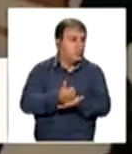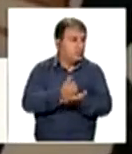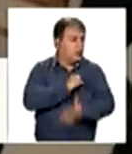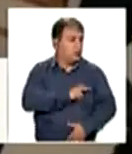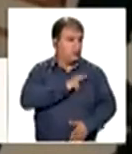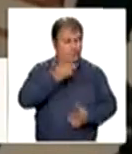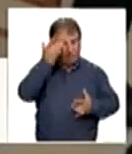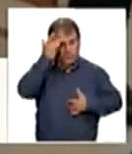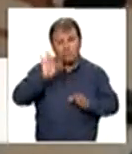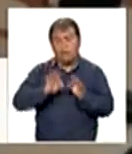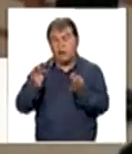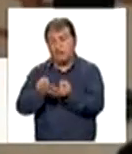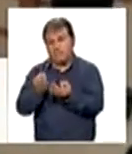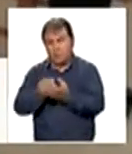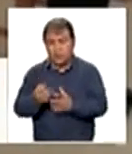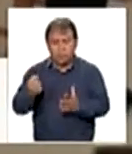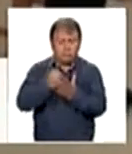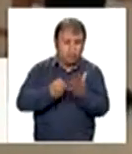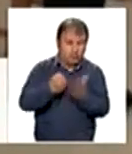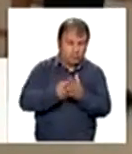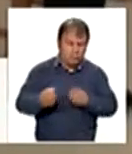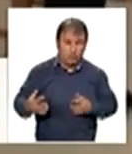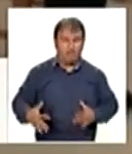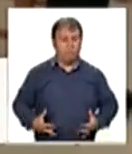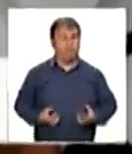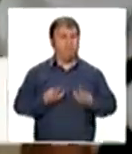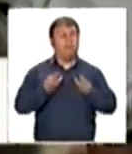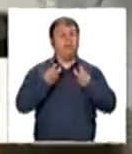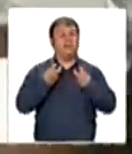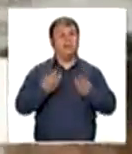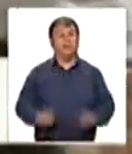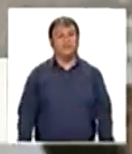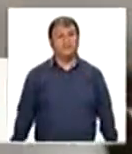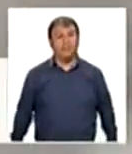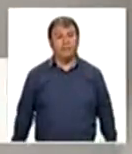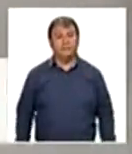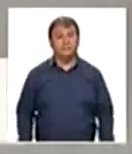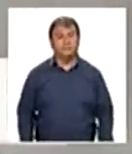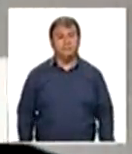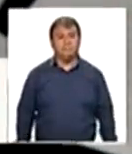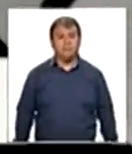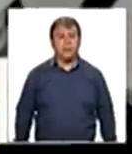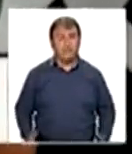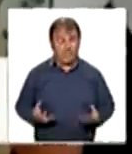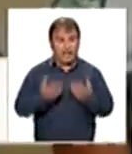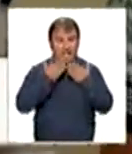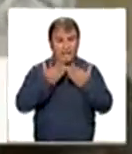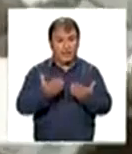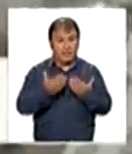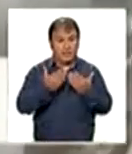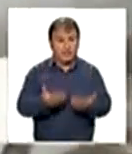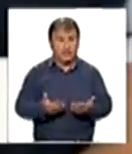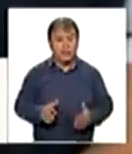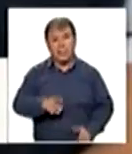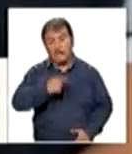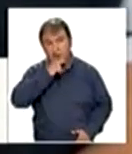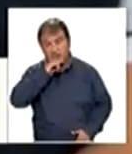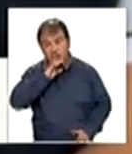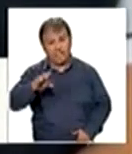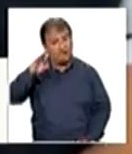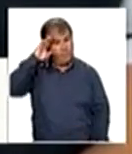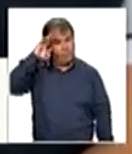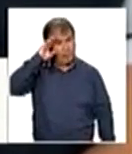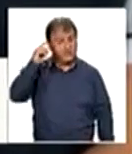y sus familias en su dura batalla contra el cáncer. INEN, quería agradecer a las chicas de la